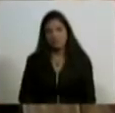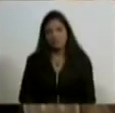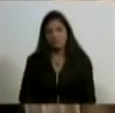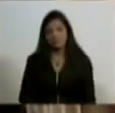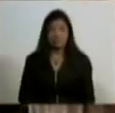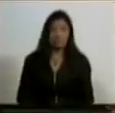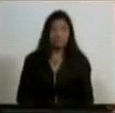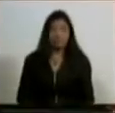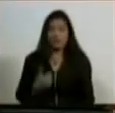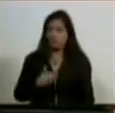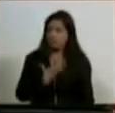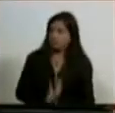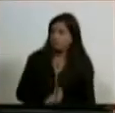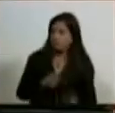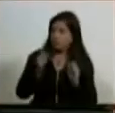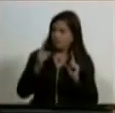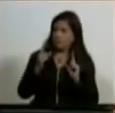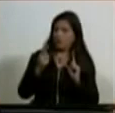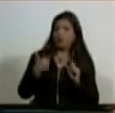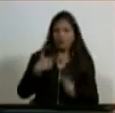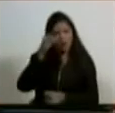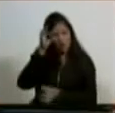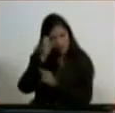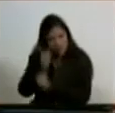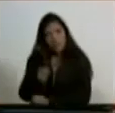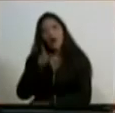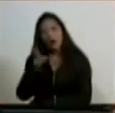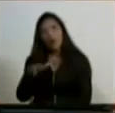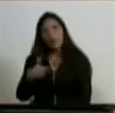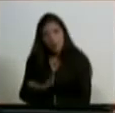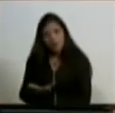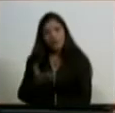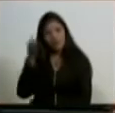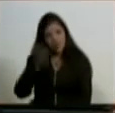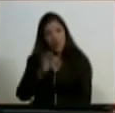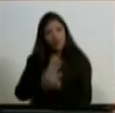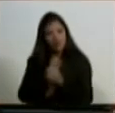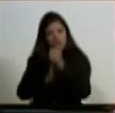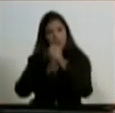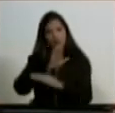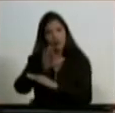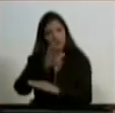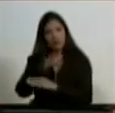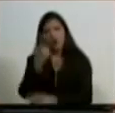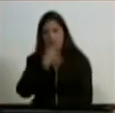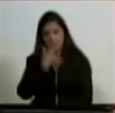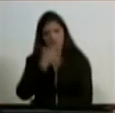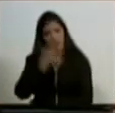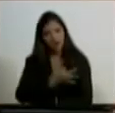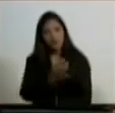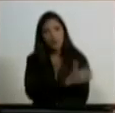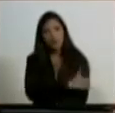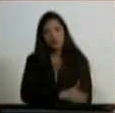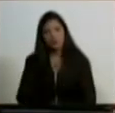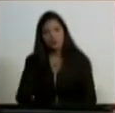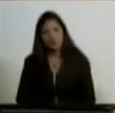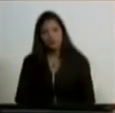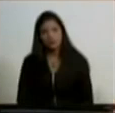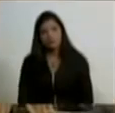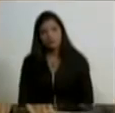yo me decepcione mucho con pizarro porque yo tenía fe en que pudiera ser algún líder en el futuro serio de la oposición